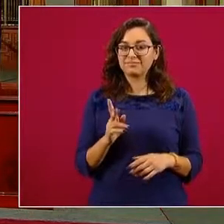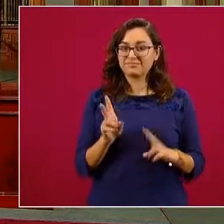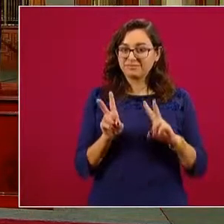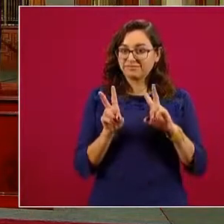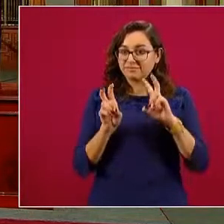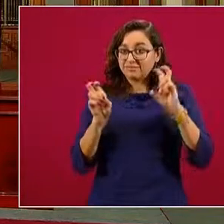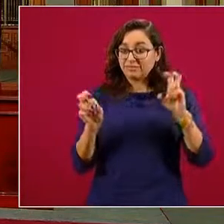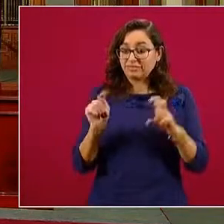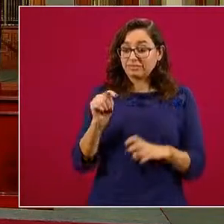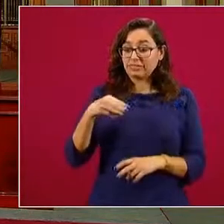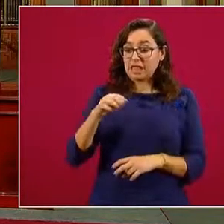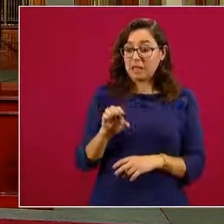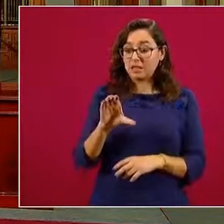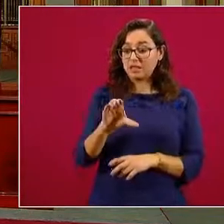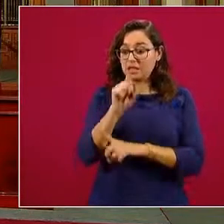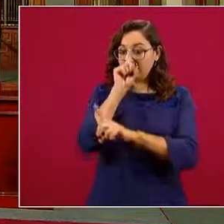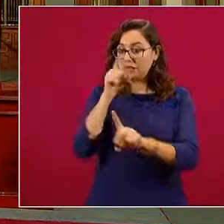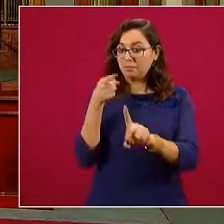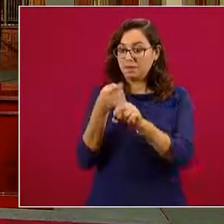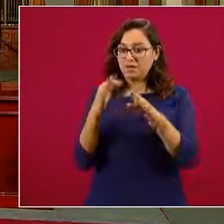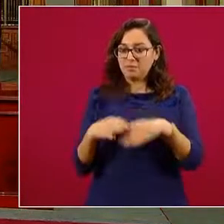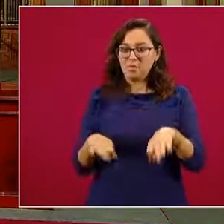T-MEC, y es cómo